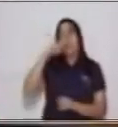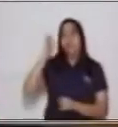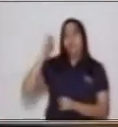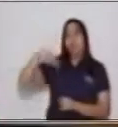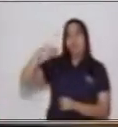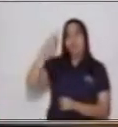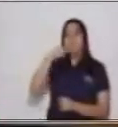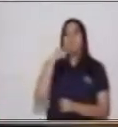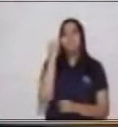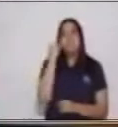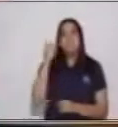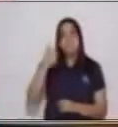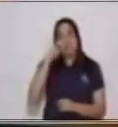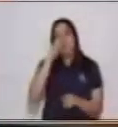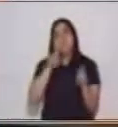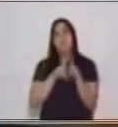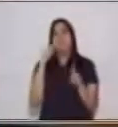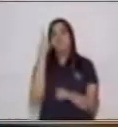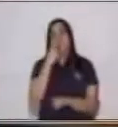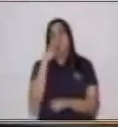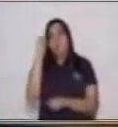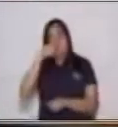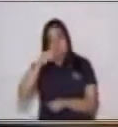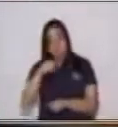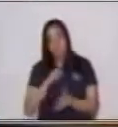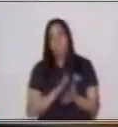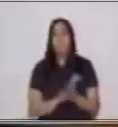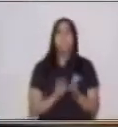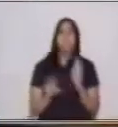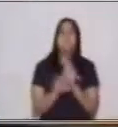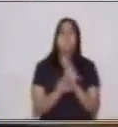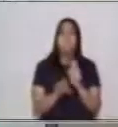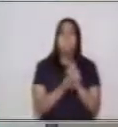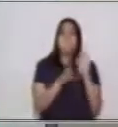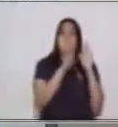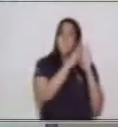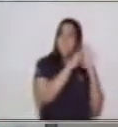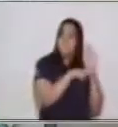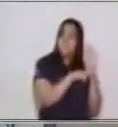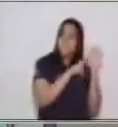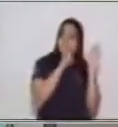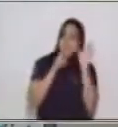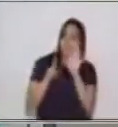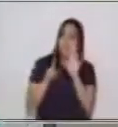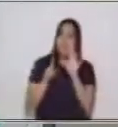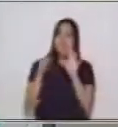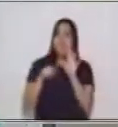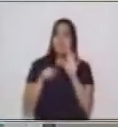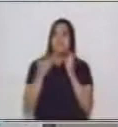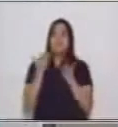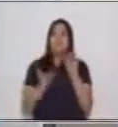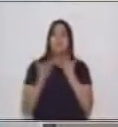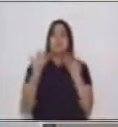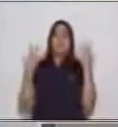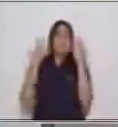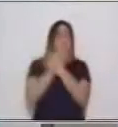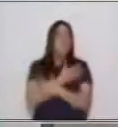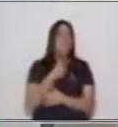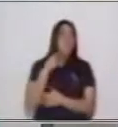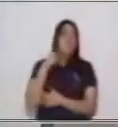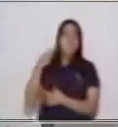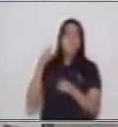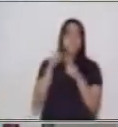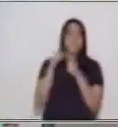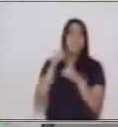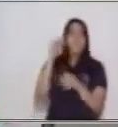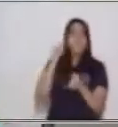regla número 6 es una regla que tal vez has tenido más confusión, porque es cuando terminan las